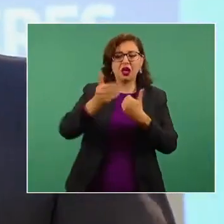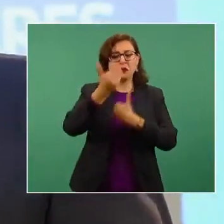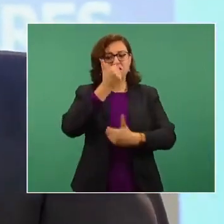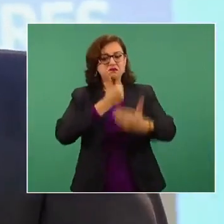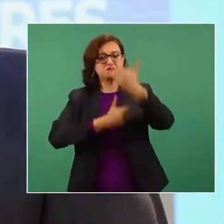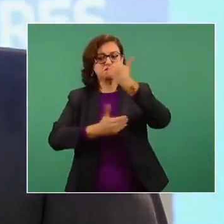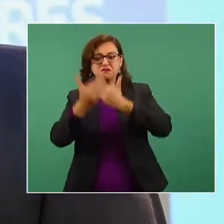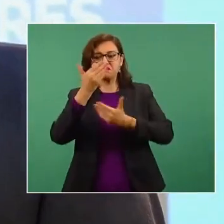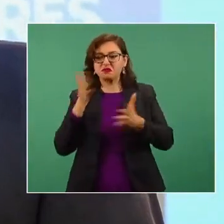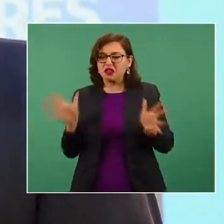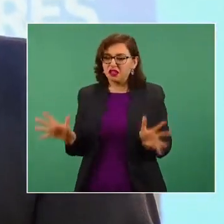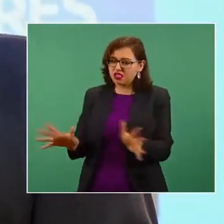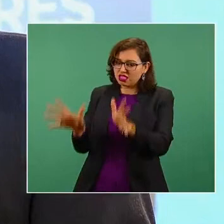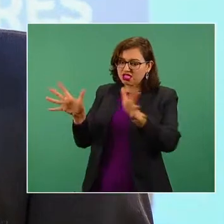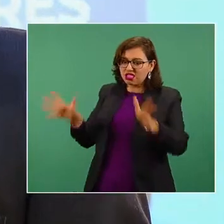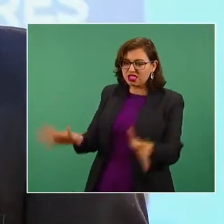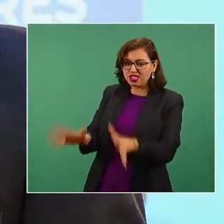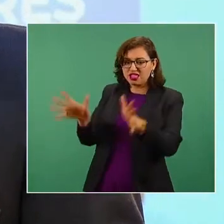estas